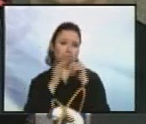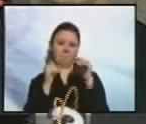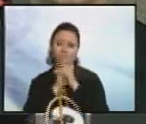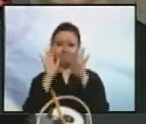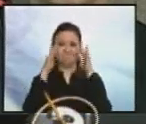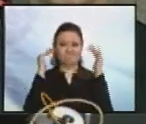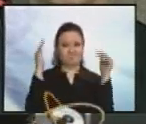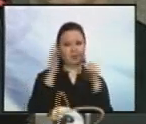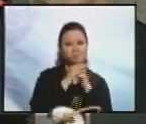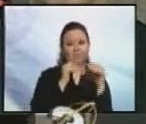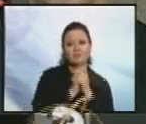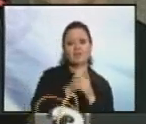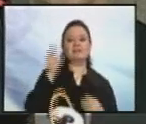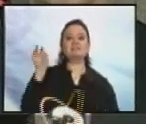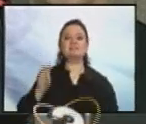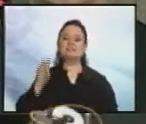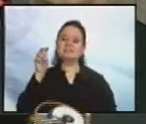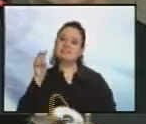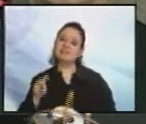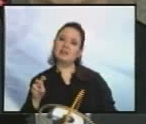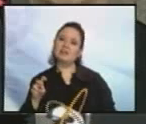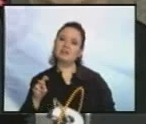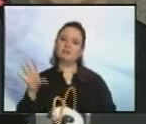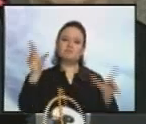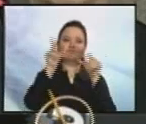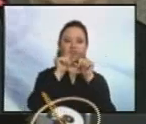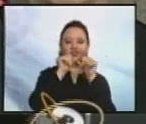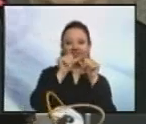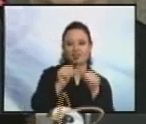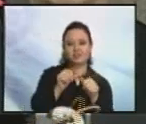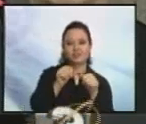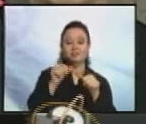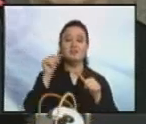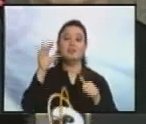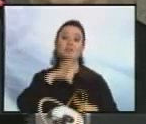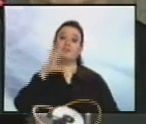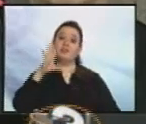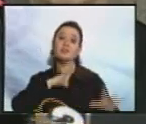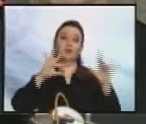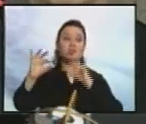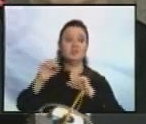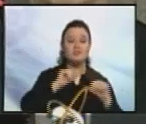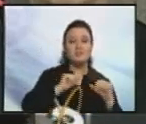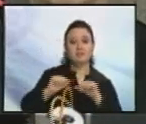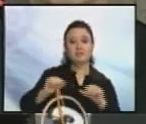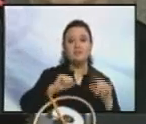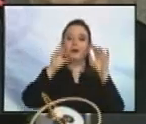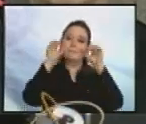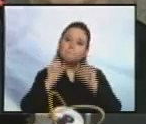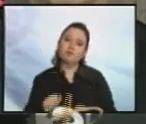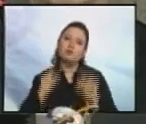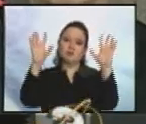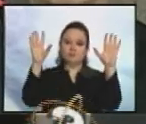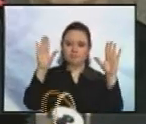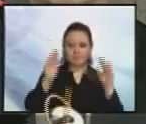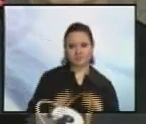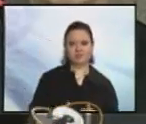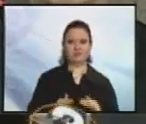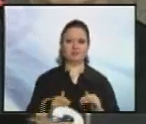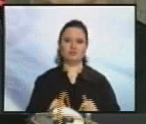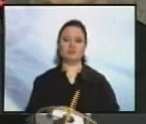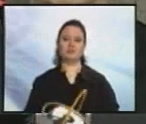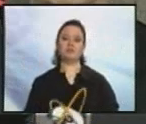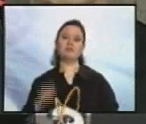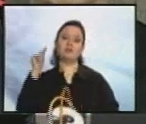la necesidad de mantener y aumentar las iniciativas para reducirlos. Son